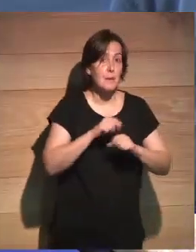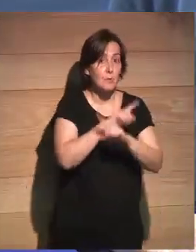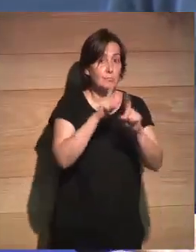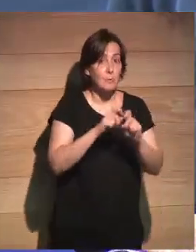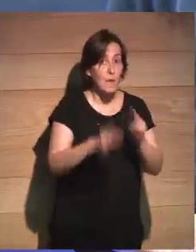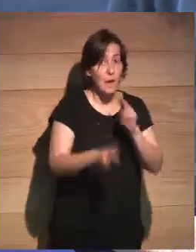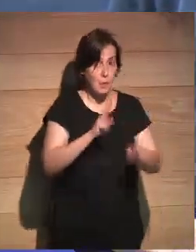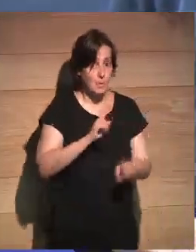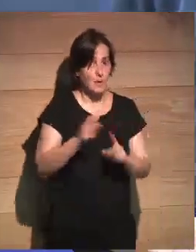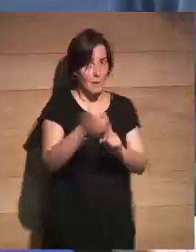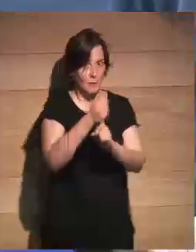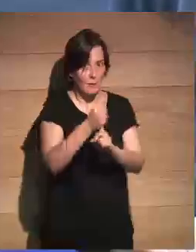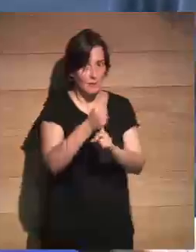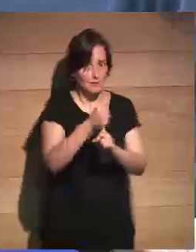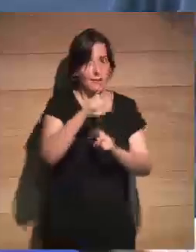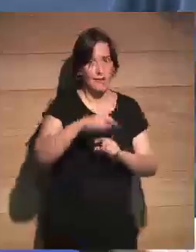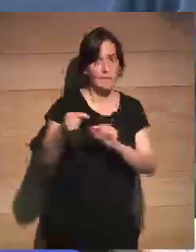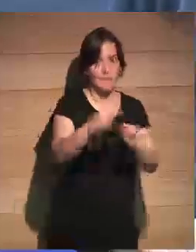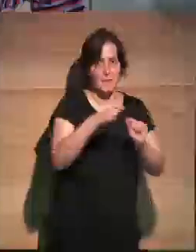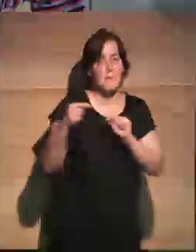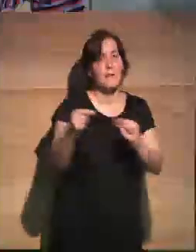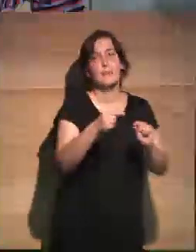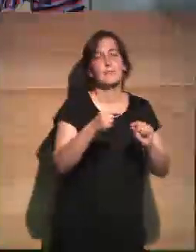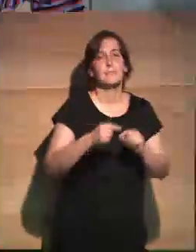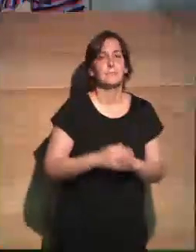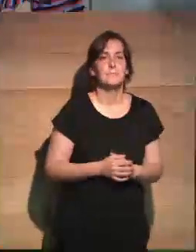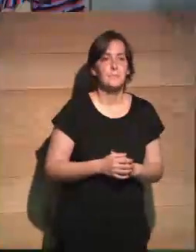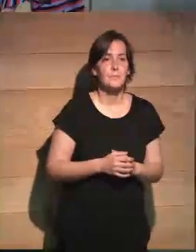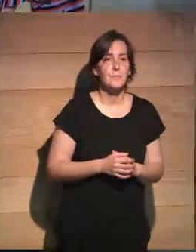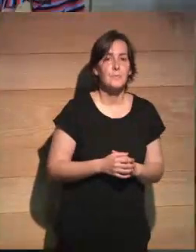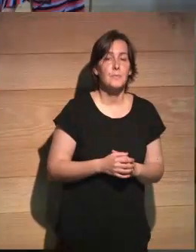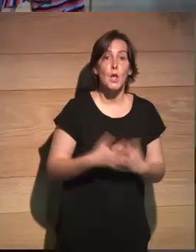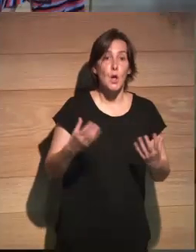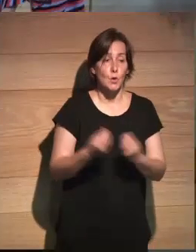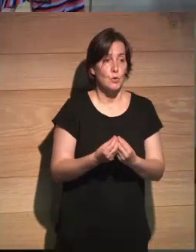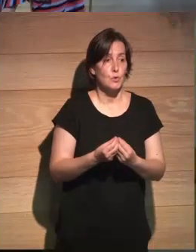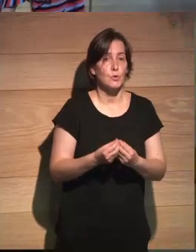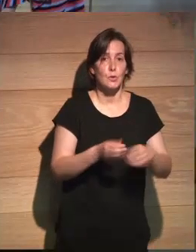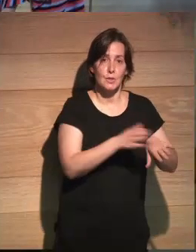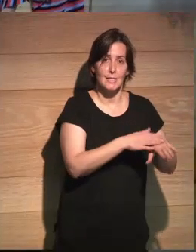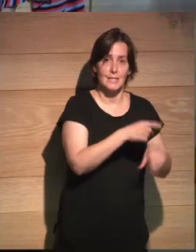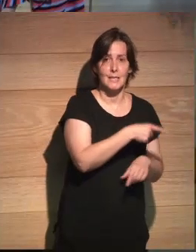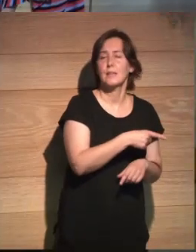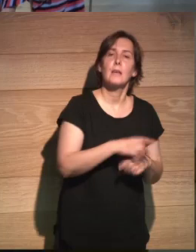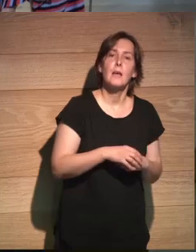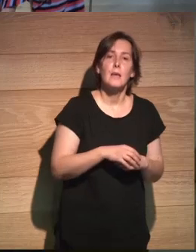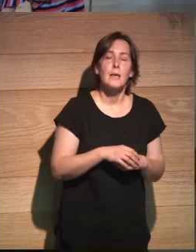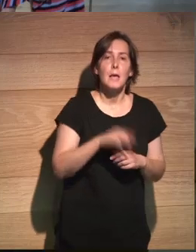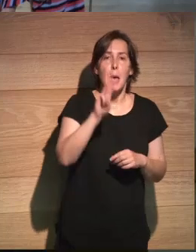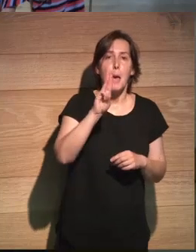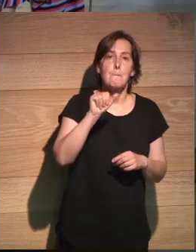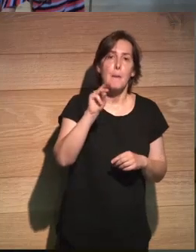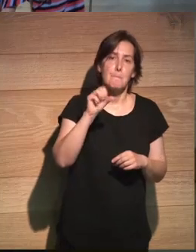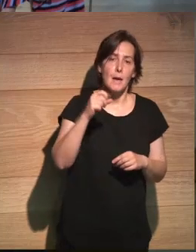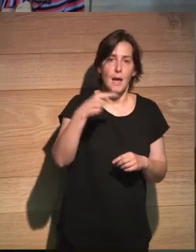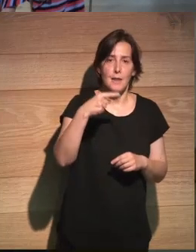respuesta a todas estas preguntas en esta mesa redonda. Están con nosotros, de izquierda a derecha, Pampa García